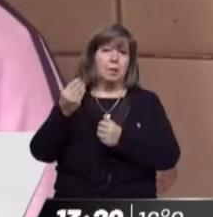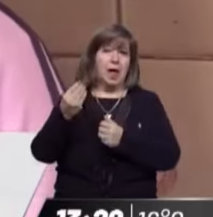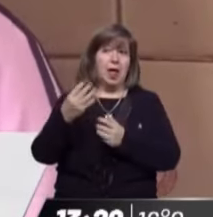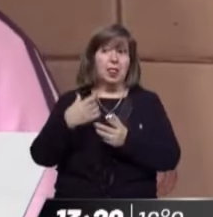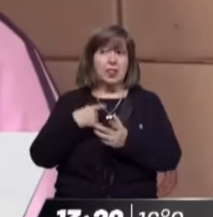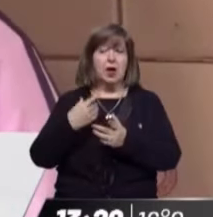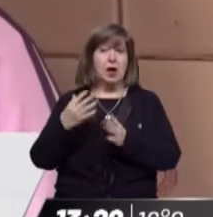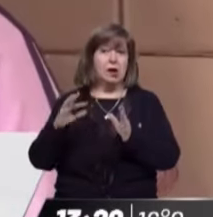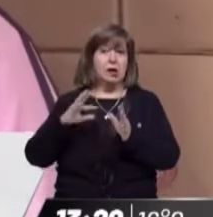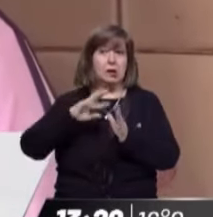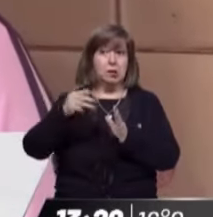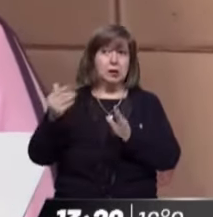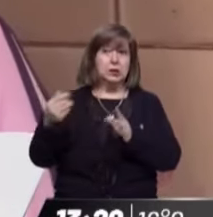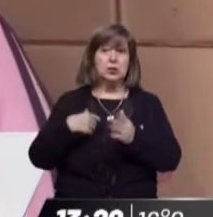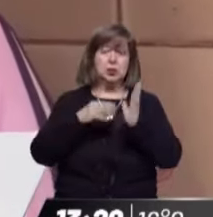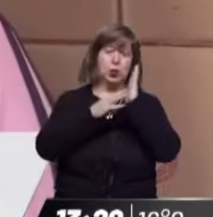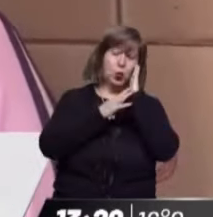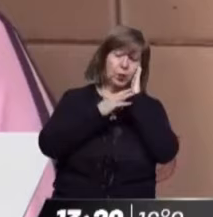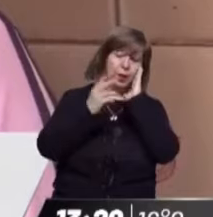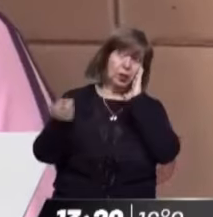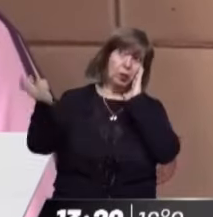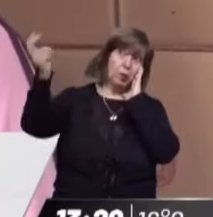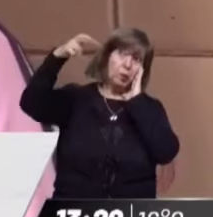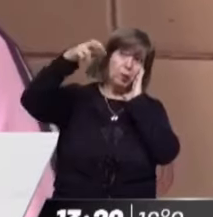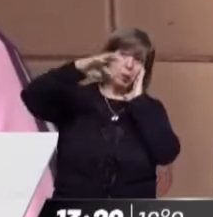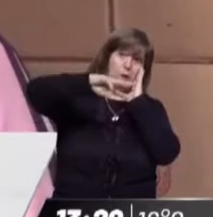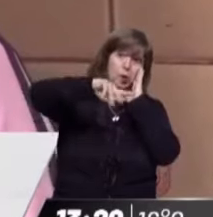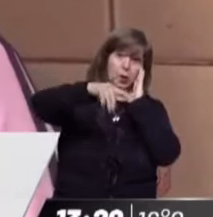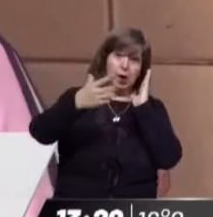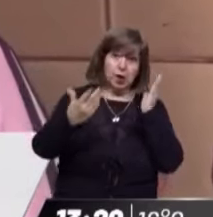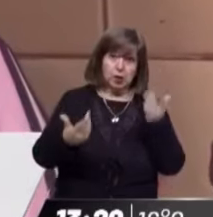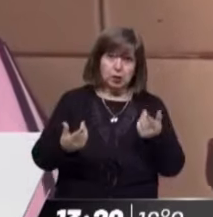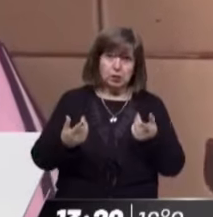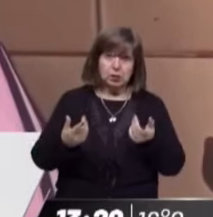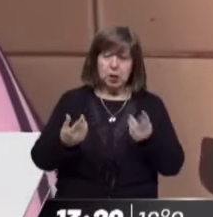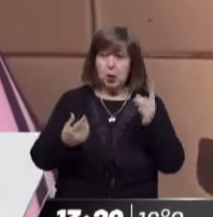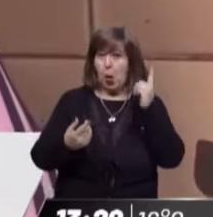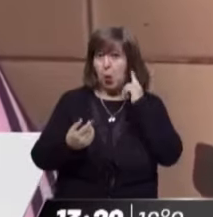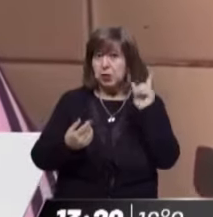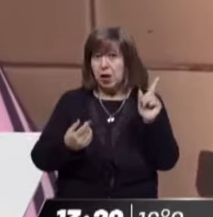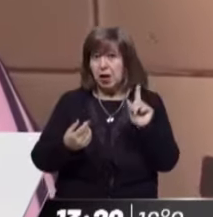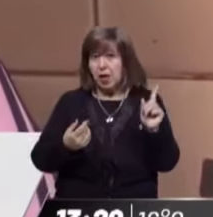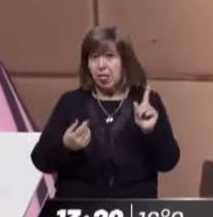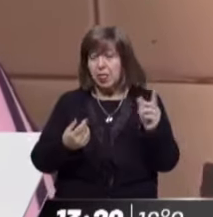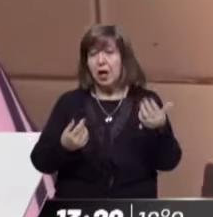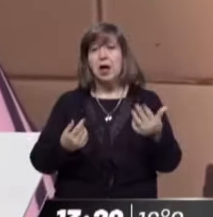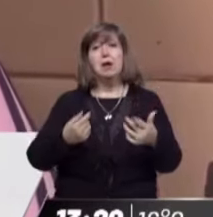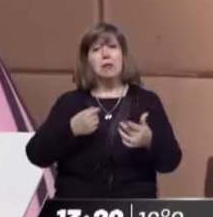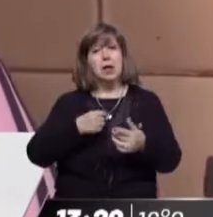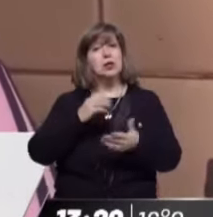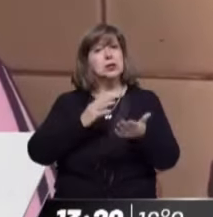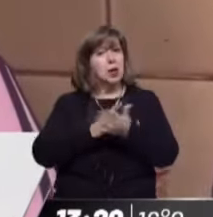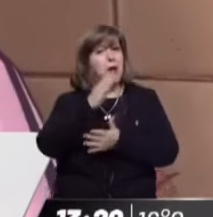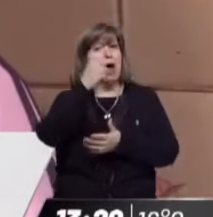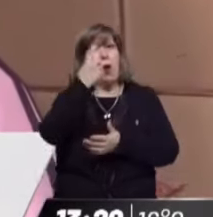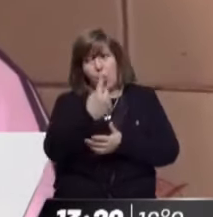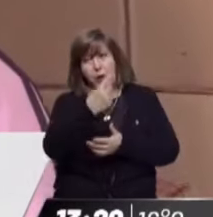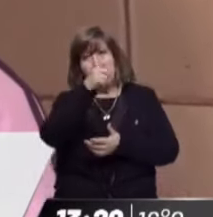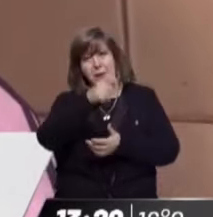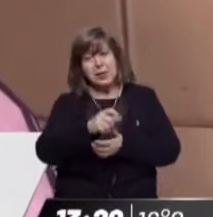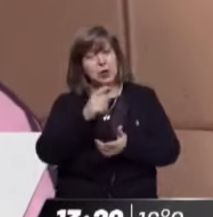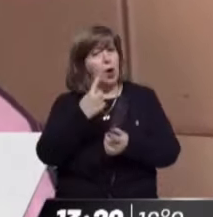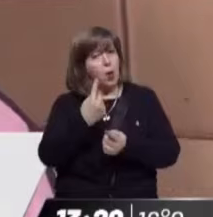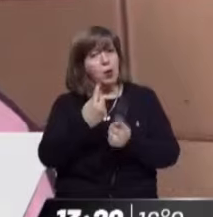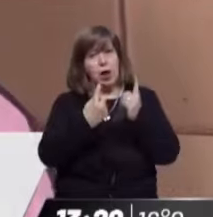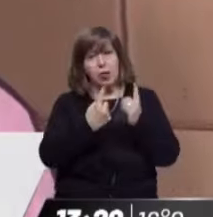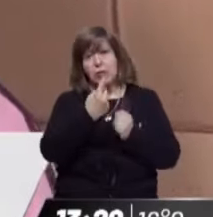estando adentro eh pero nosotros Tratamos de siempre estar acá una persona otra persona siempre hay